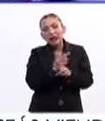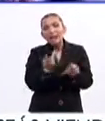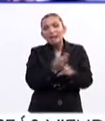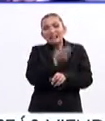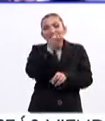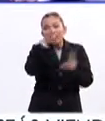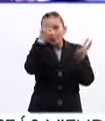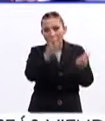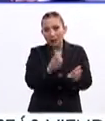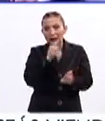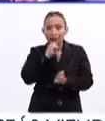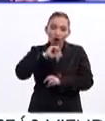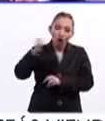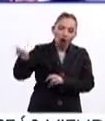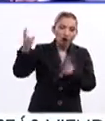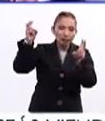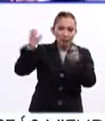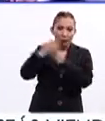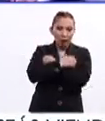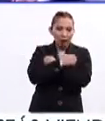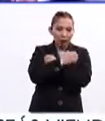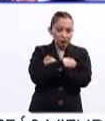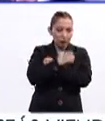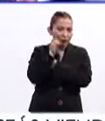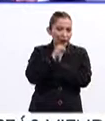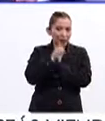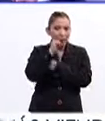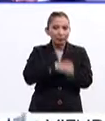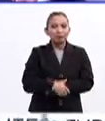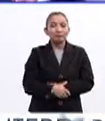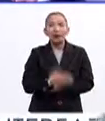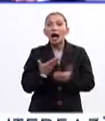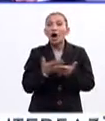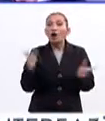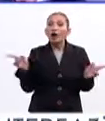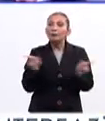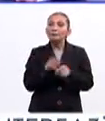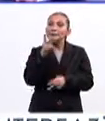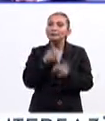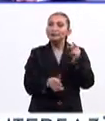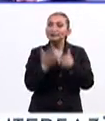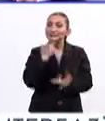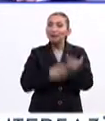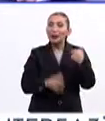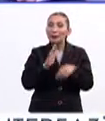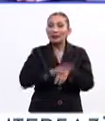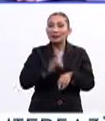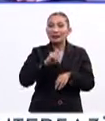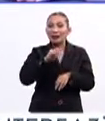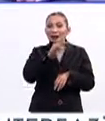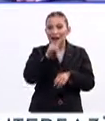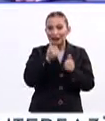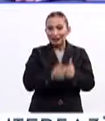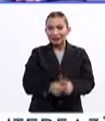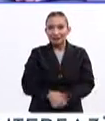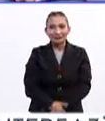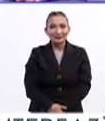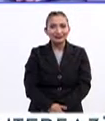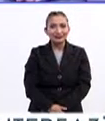a este tema, así como a todos los temas educativos, como siempre lo hacemos. Vamos a hacer una breve pausa y regresamos con más en Interfaz. No se